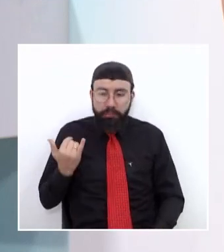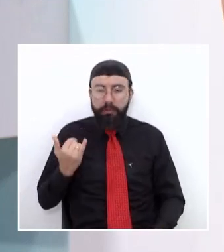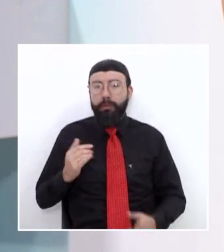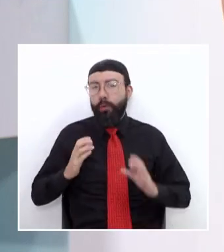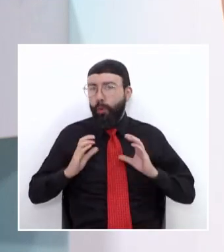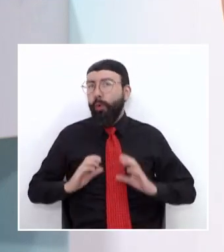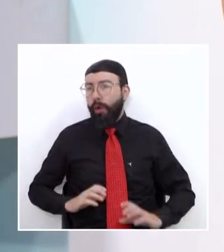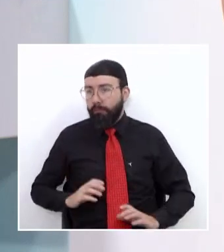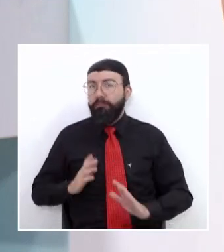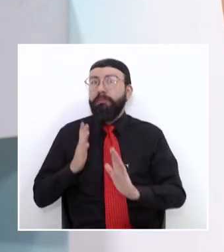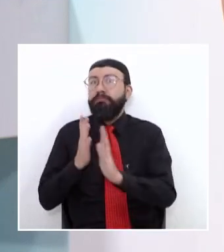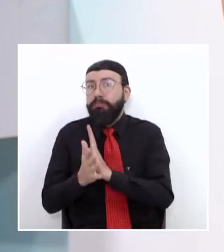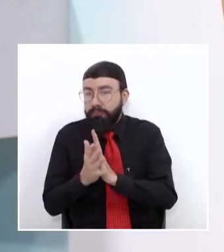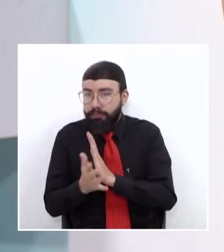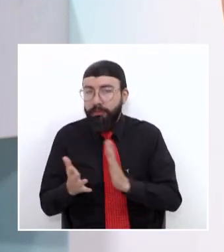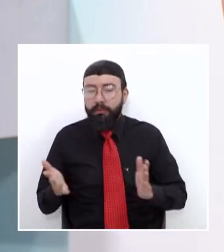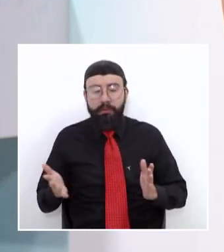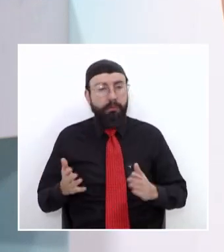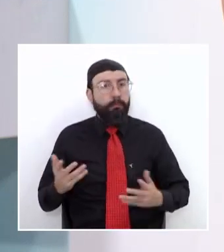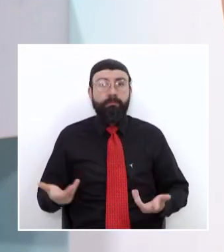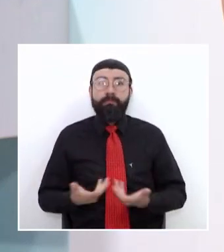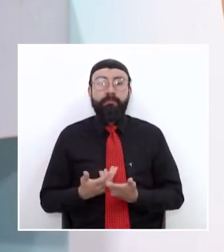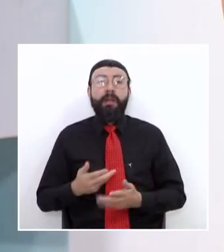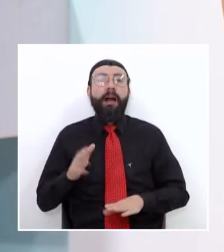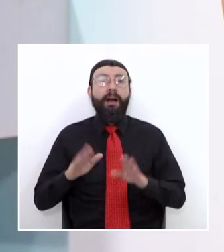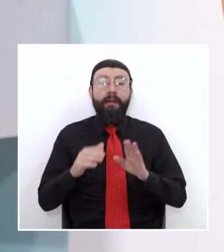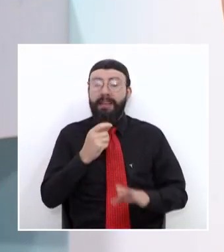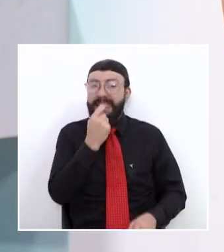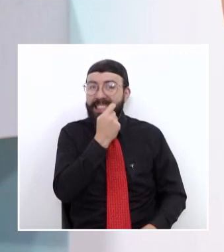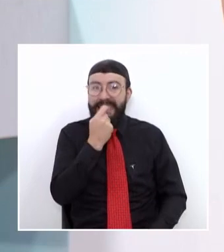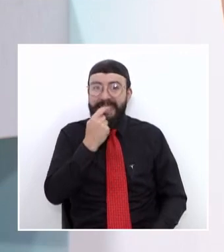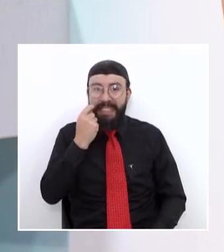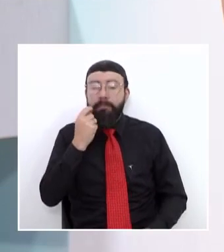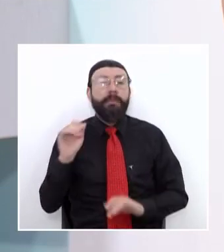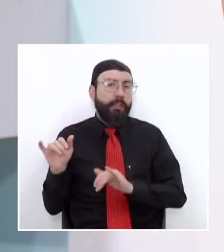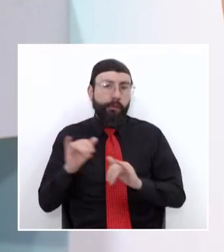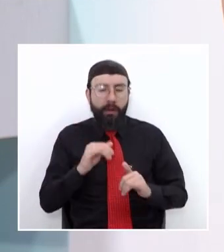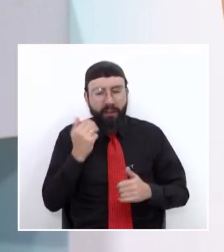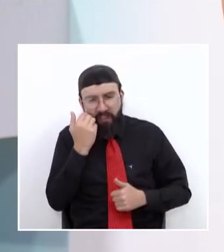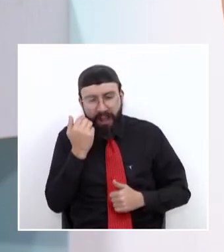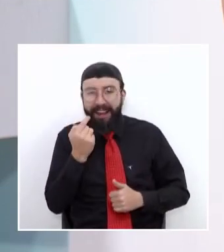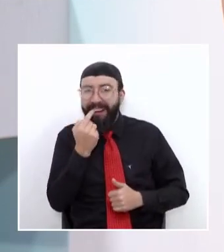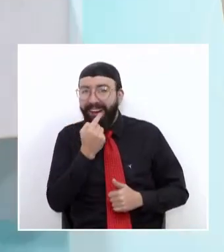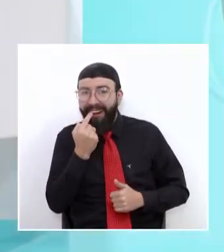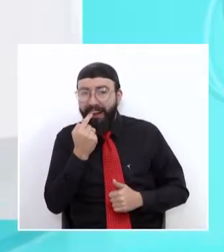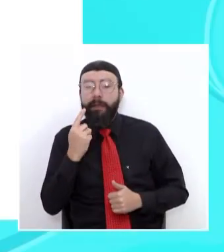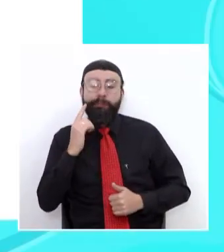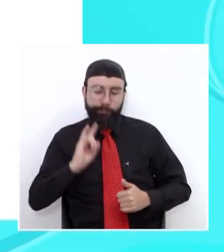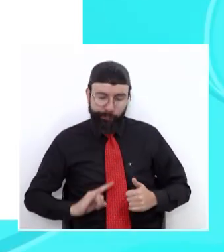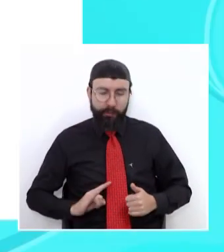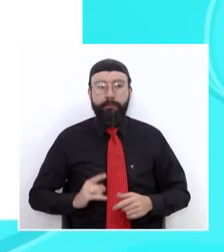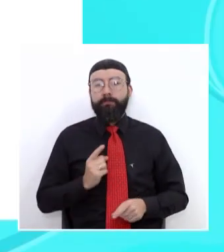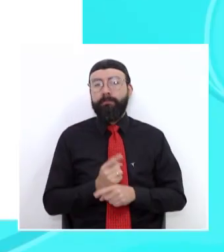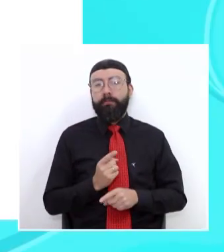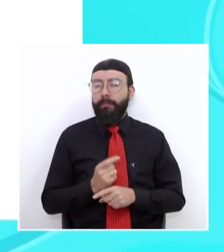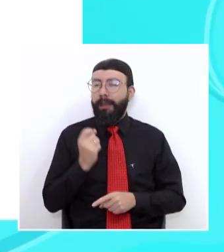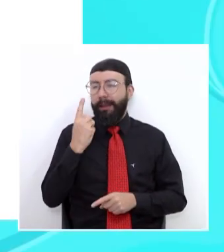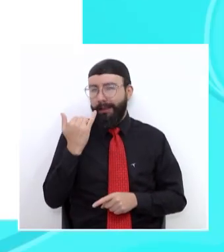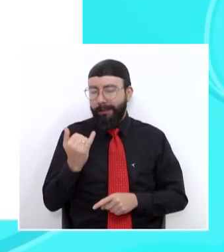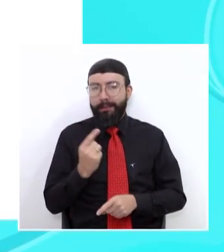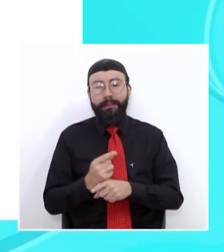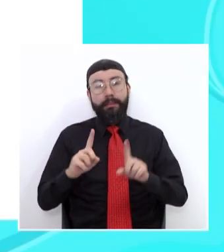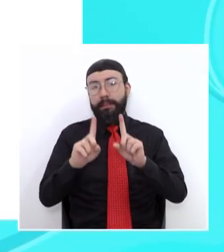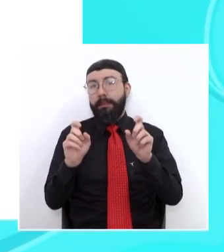habla, uno no sabe cómo a veces nos pasa con la dentadura. Veamos estas imágenes para que ustedes acaben de comprender lo importante de este